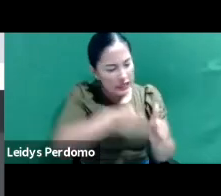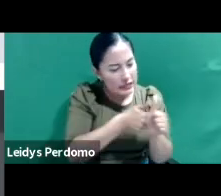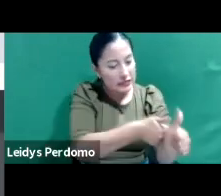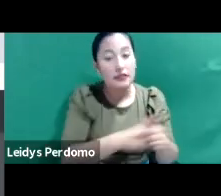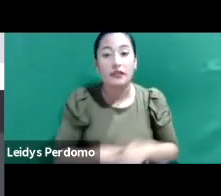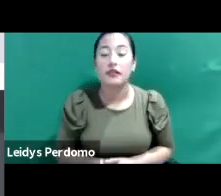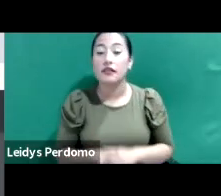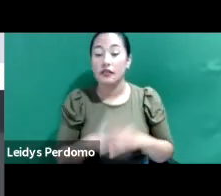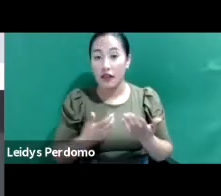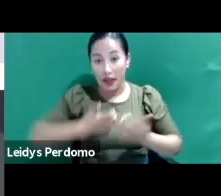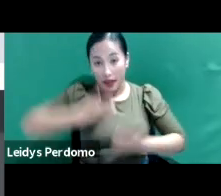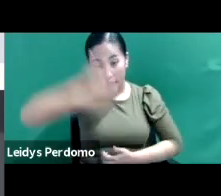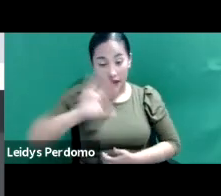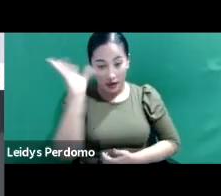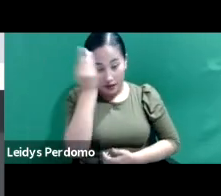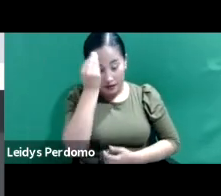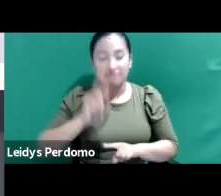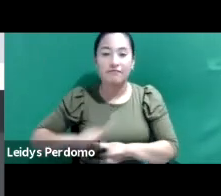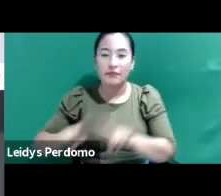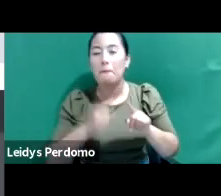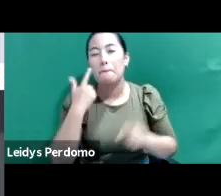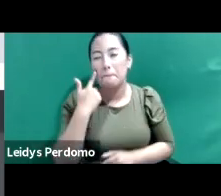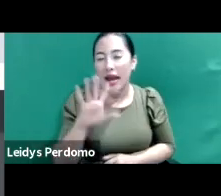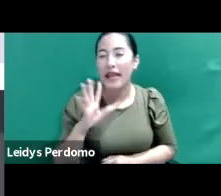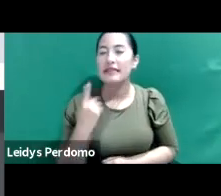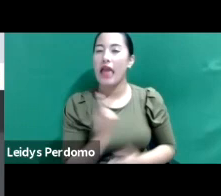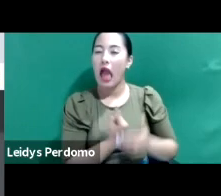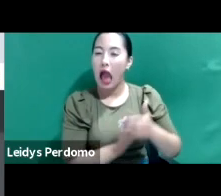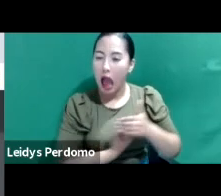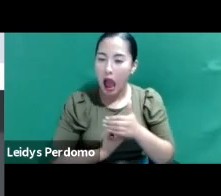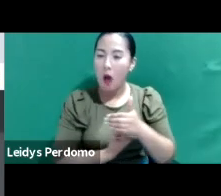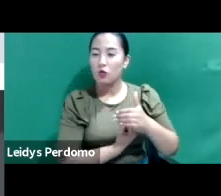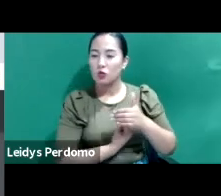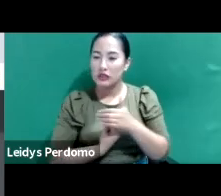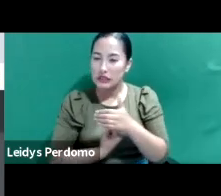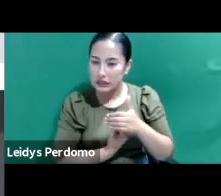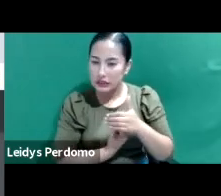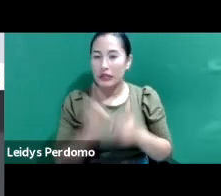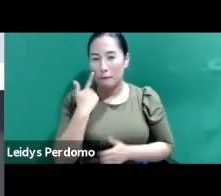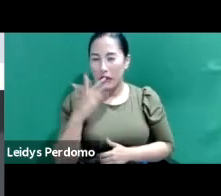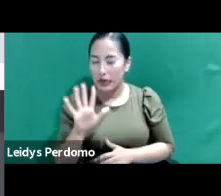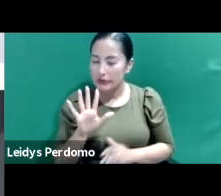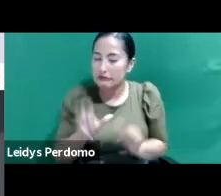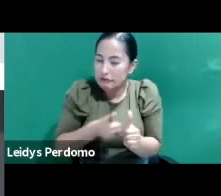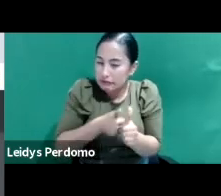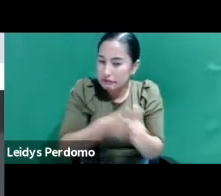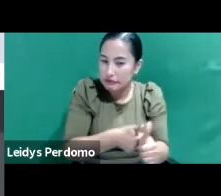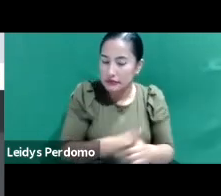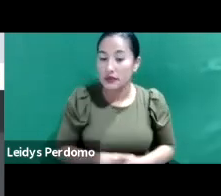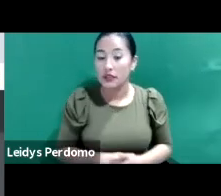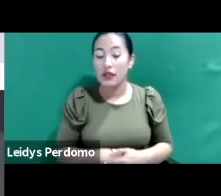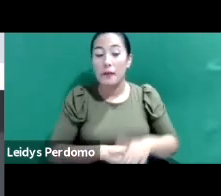signos relevantes del espectro autista. Se requiere un trabajo importante de integración sensorial